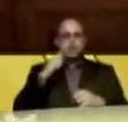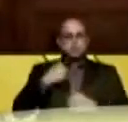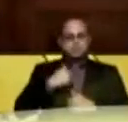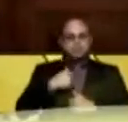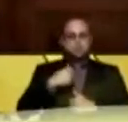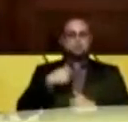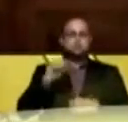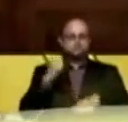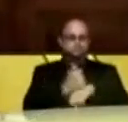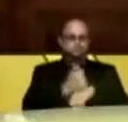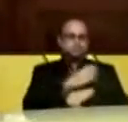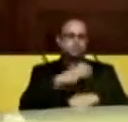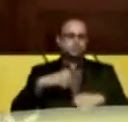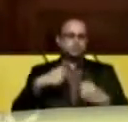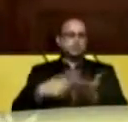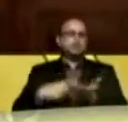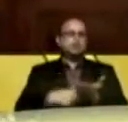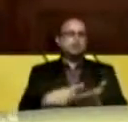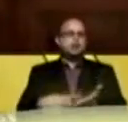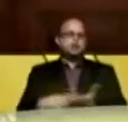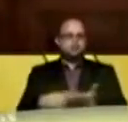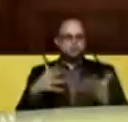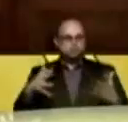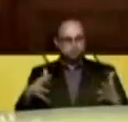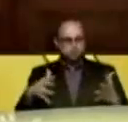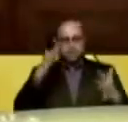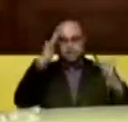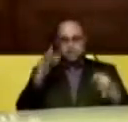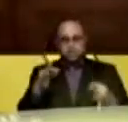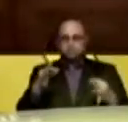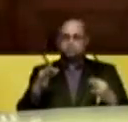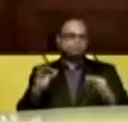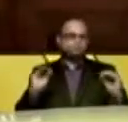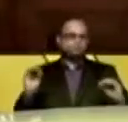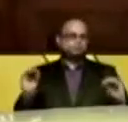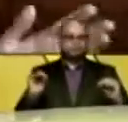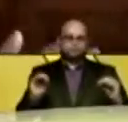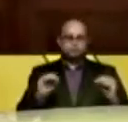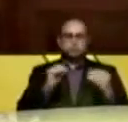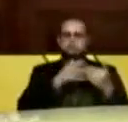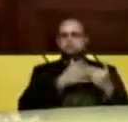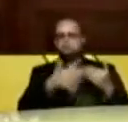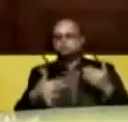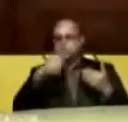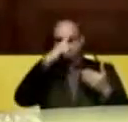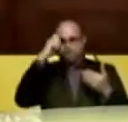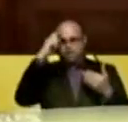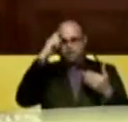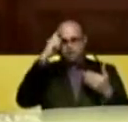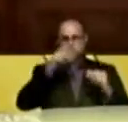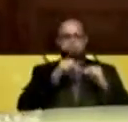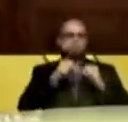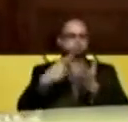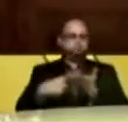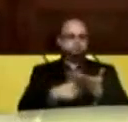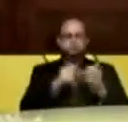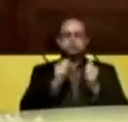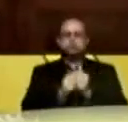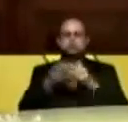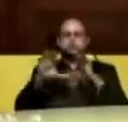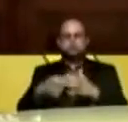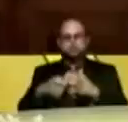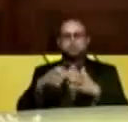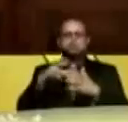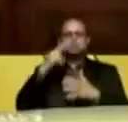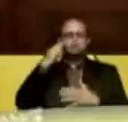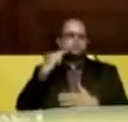hubo el diálogo no llegaron a nada desgraciadamente llegamos al verano seguimos el diálogo con el partido independentista llegamos a